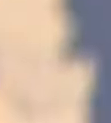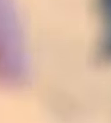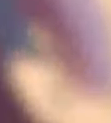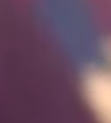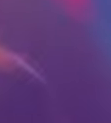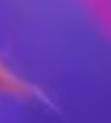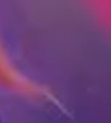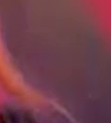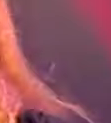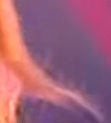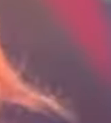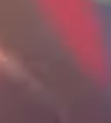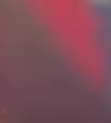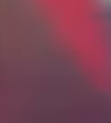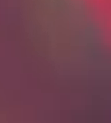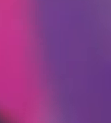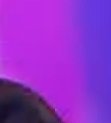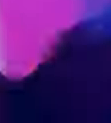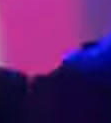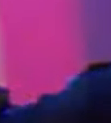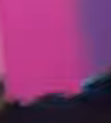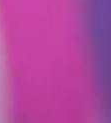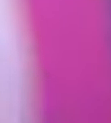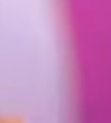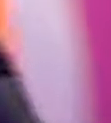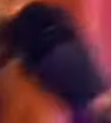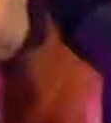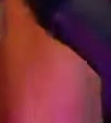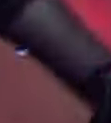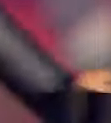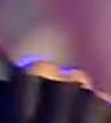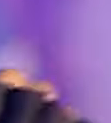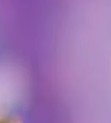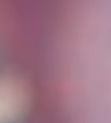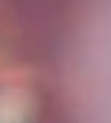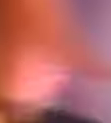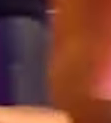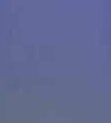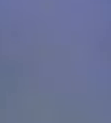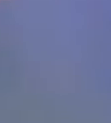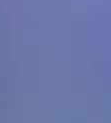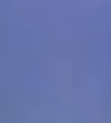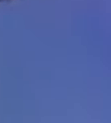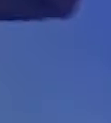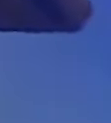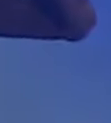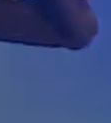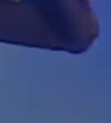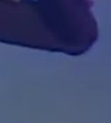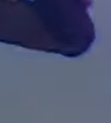Algo fugaz y un tanto artificial, como un